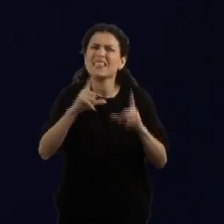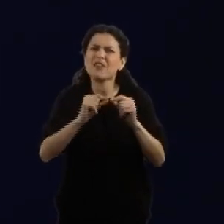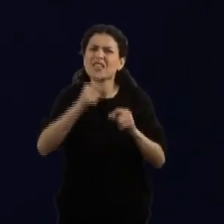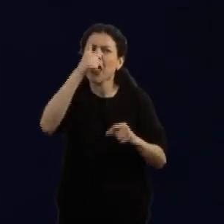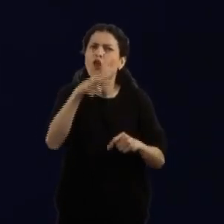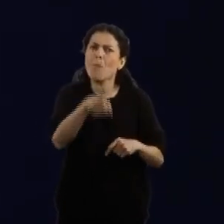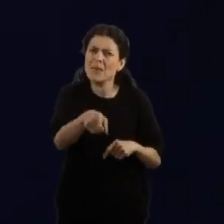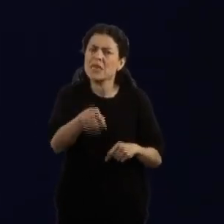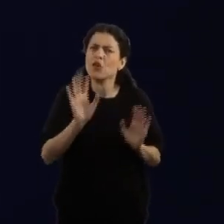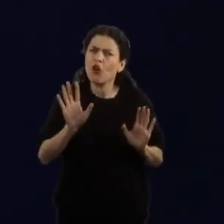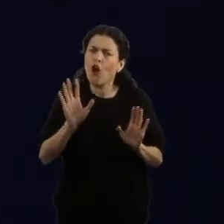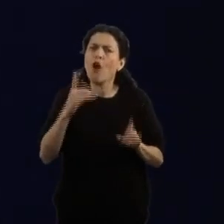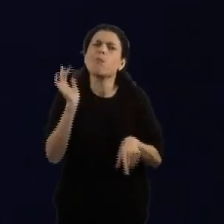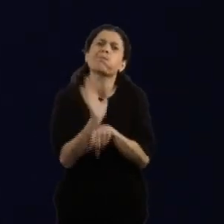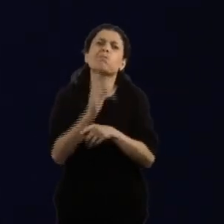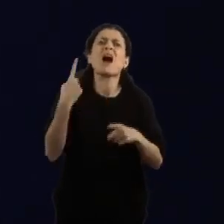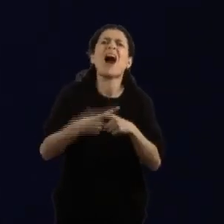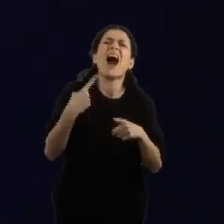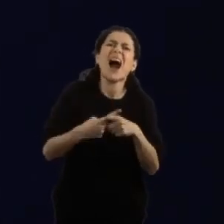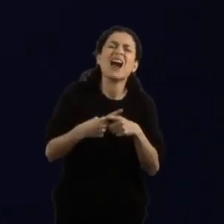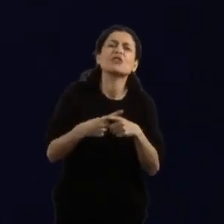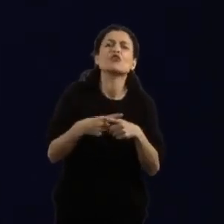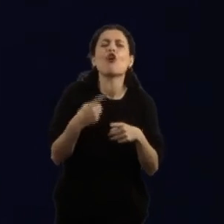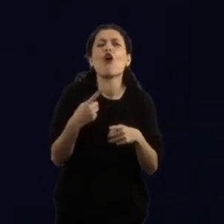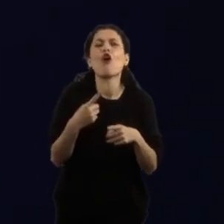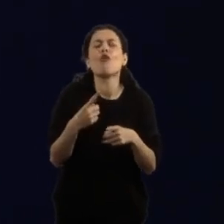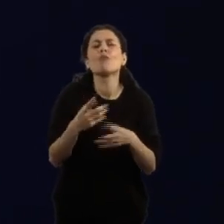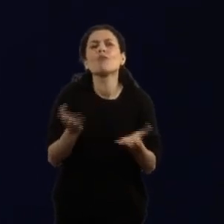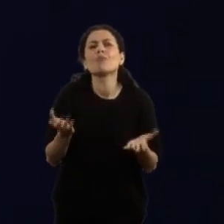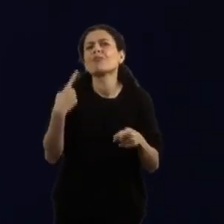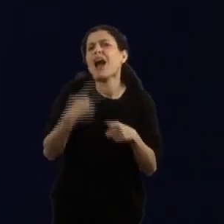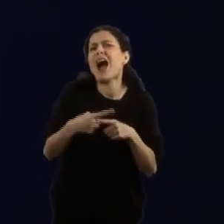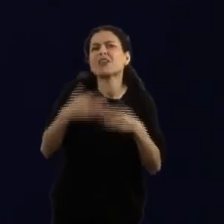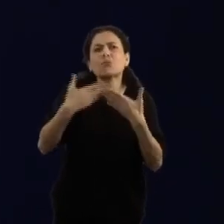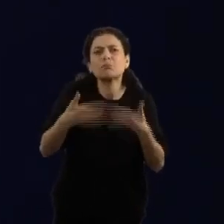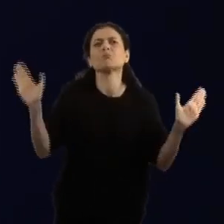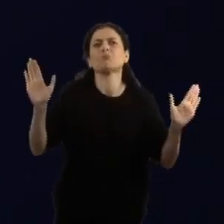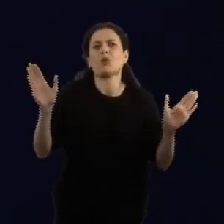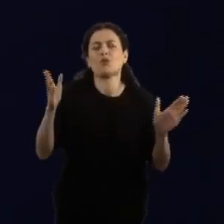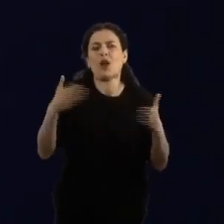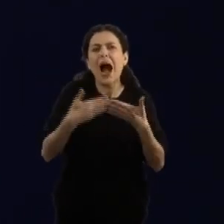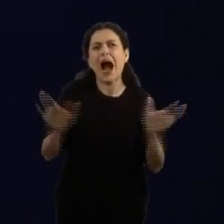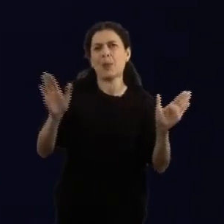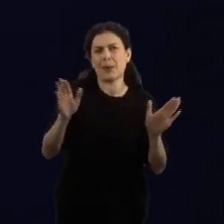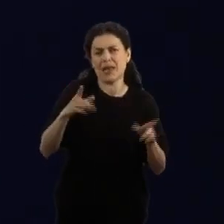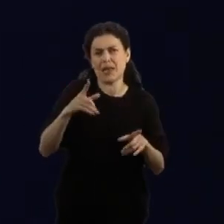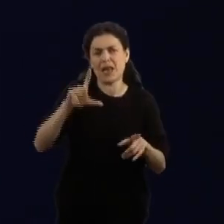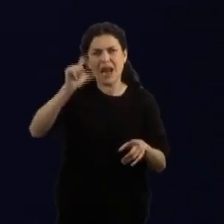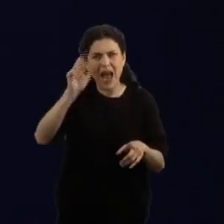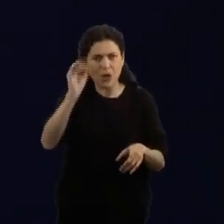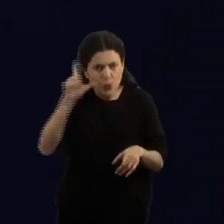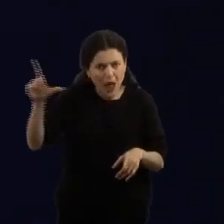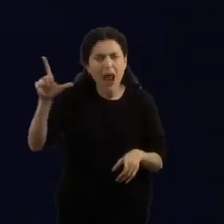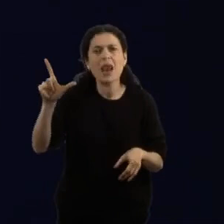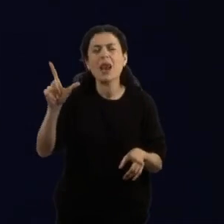Entiendo que es el acto de lo que le llaman en la rural el acto de apertura, por más que sea sobre